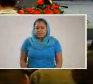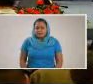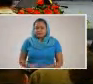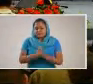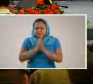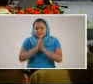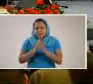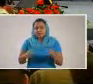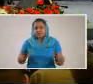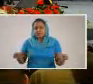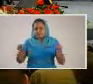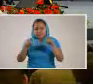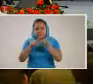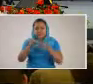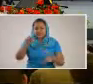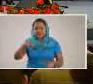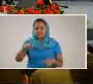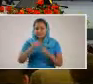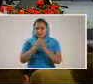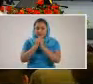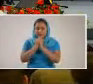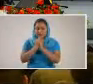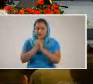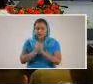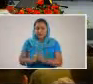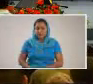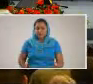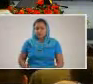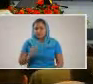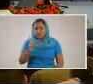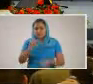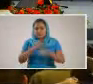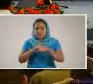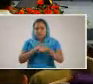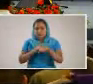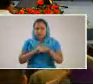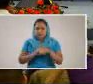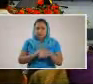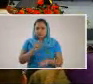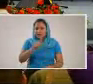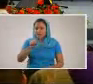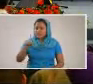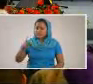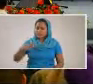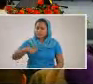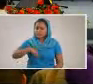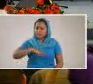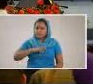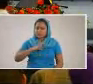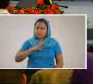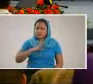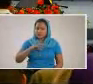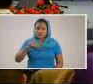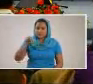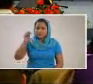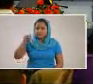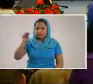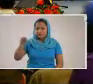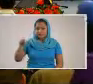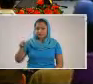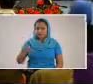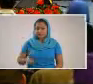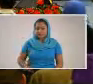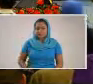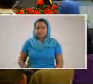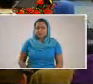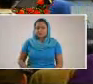a esta oración. En determinado momento, cada uno de nosotros hemos tenido una necesidad. Hemos sido acosados de